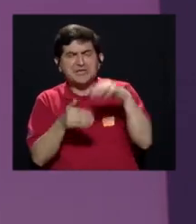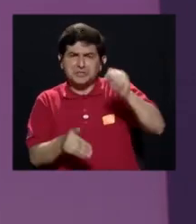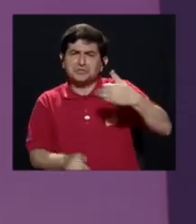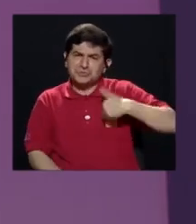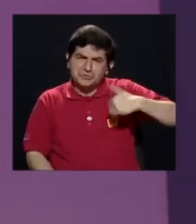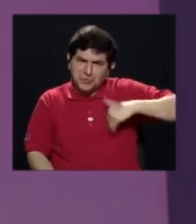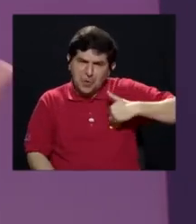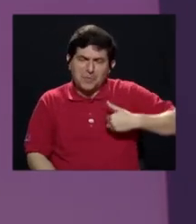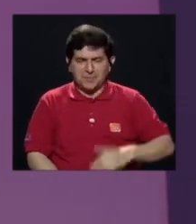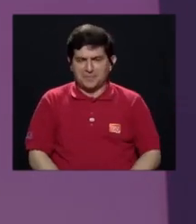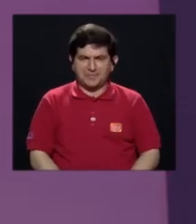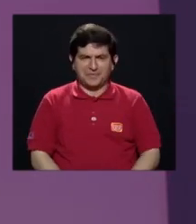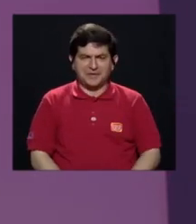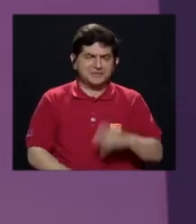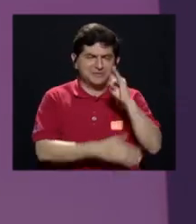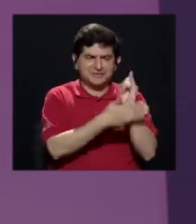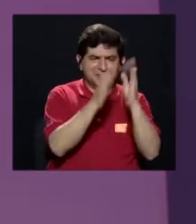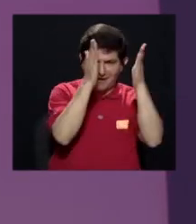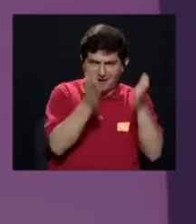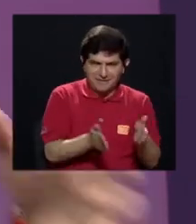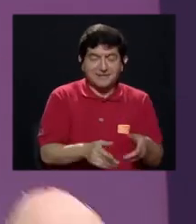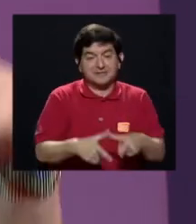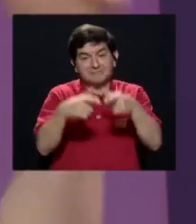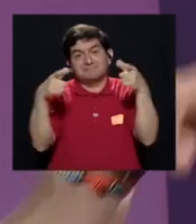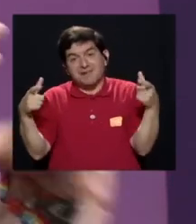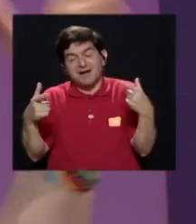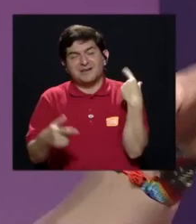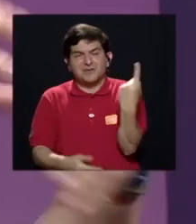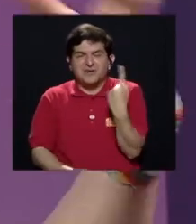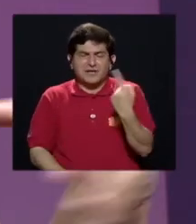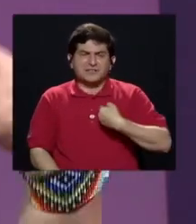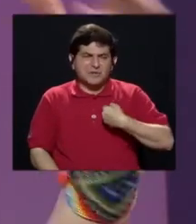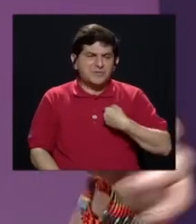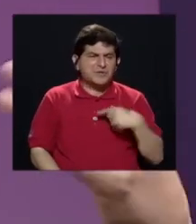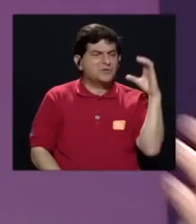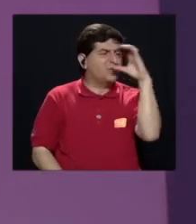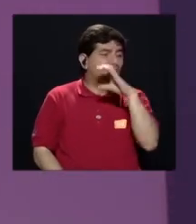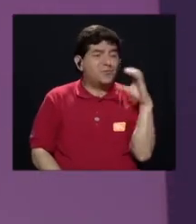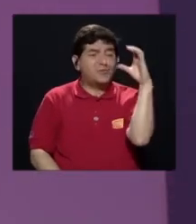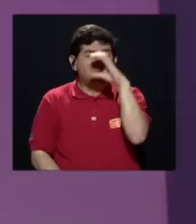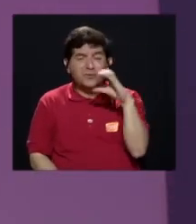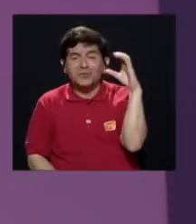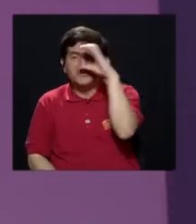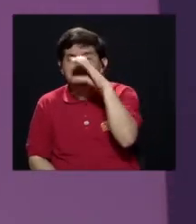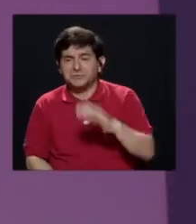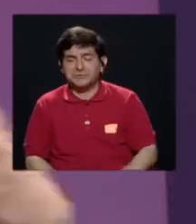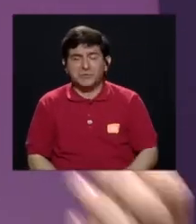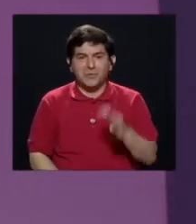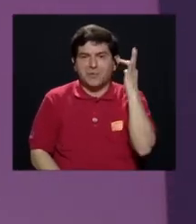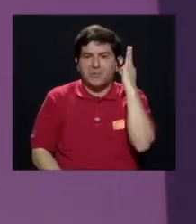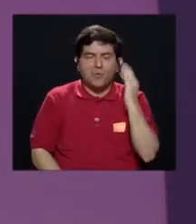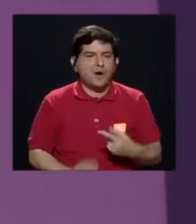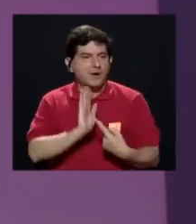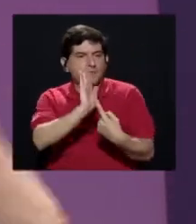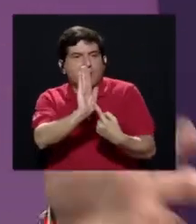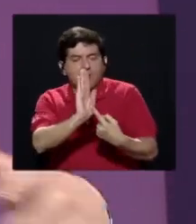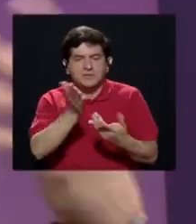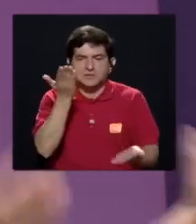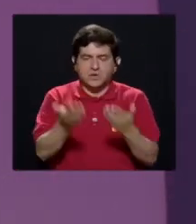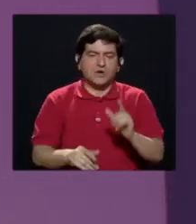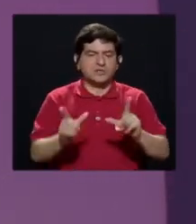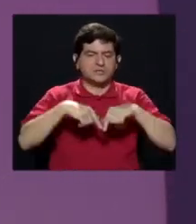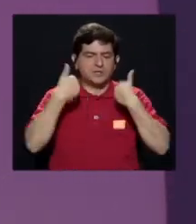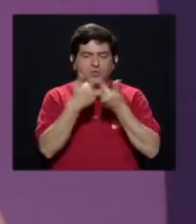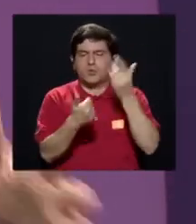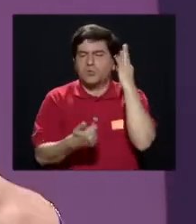son hombres, ¿verdad? Muchos de los artistas, de hecho, la mayoría. Siempre ando más bien buscando que una chica exponga, o que una banda